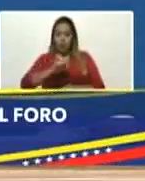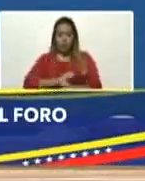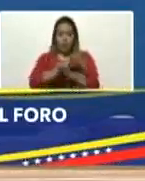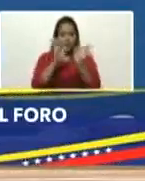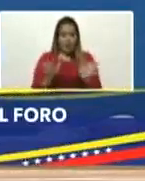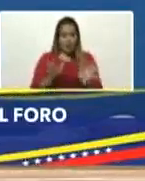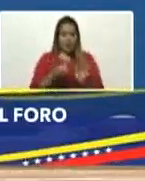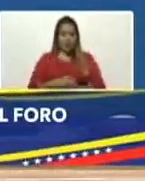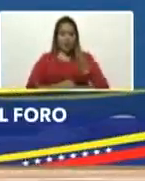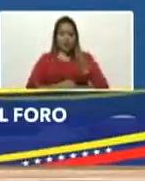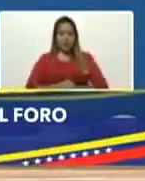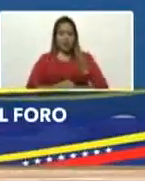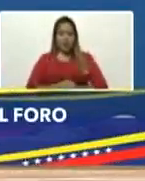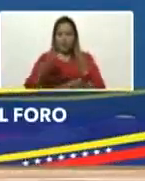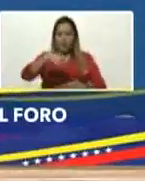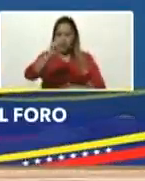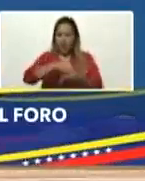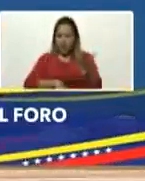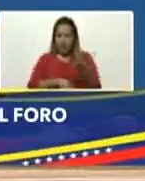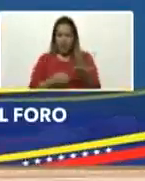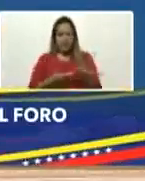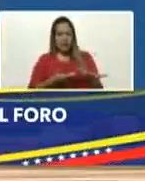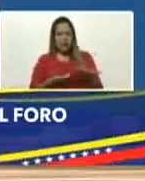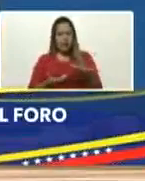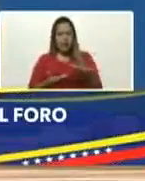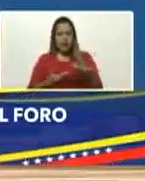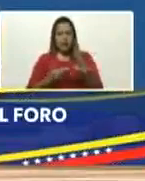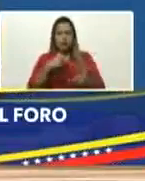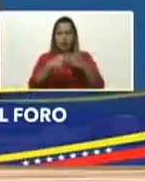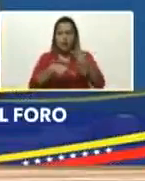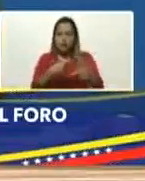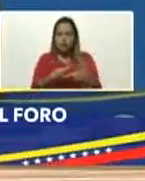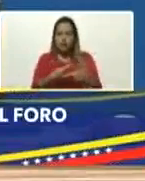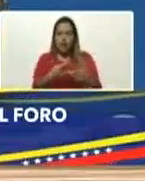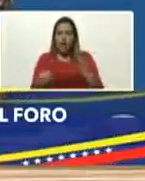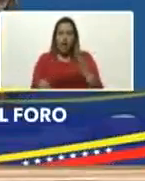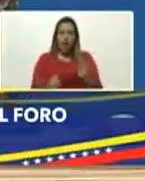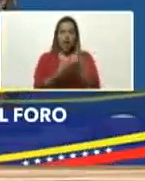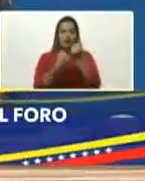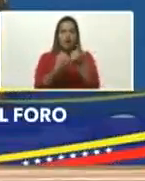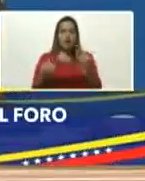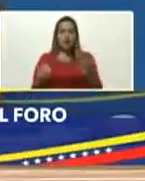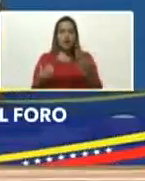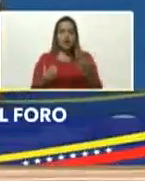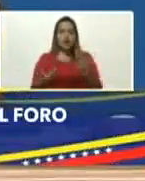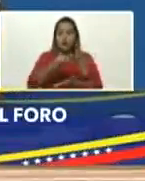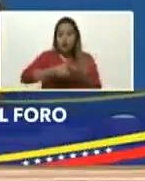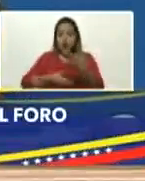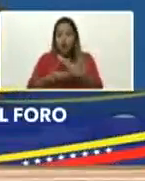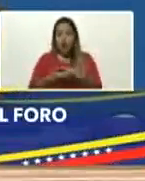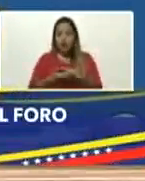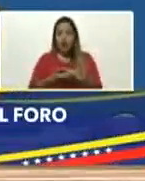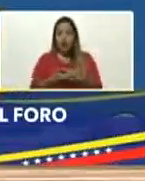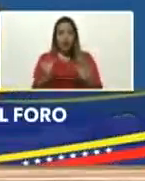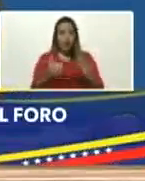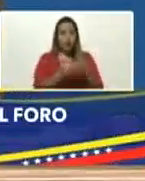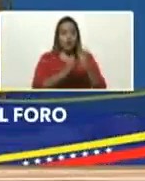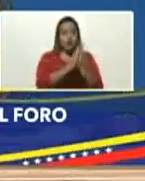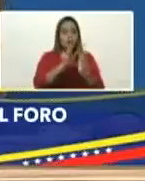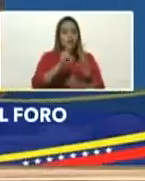tuvimos la firma de un protocolo de cooperación entre el Foro de São Paulo y la Universidad